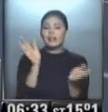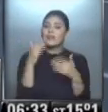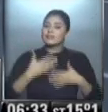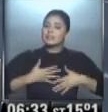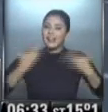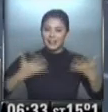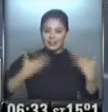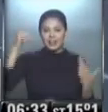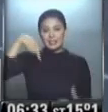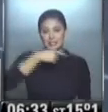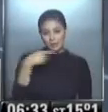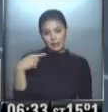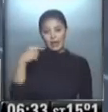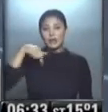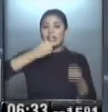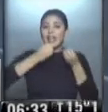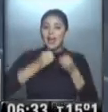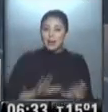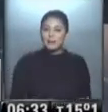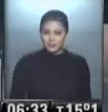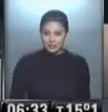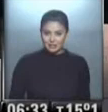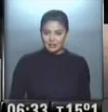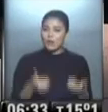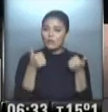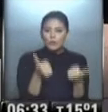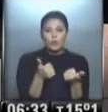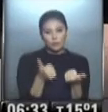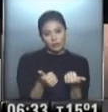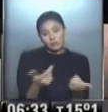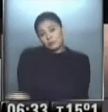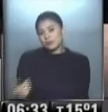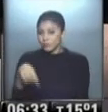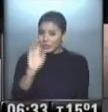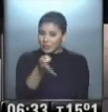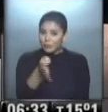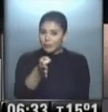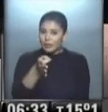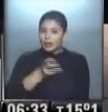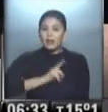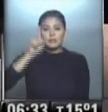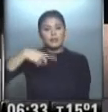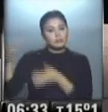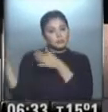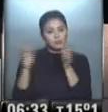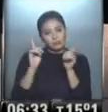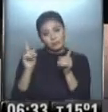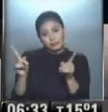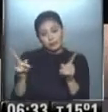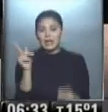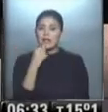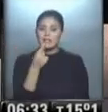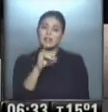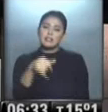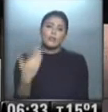mucha alegría en esta semana que está empezando. Y muy bien. Total, ya sabemos, viento del este lo que nos espera, ¿no es cierto, Cari?